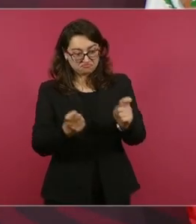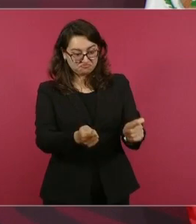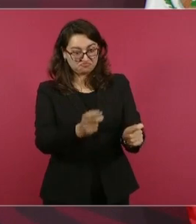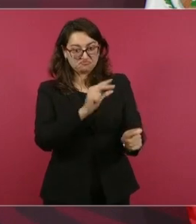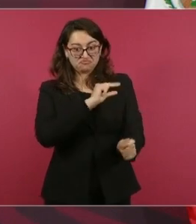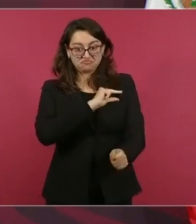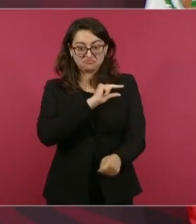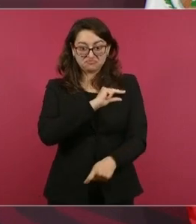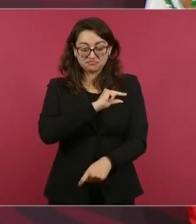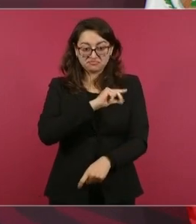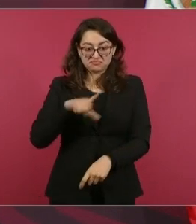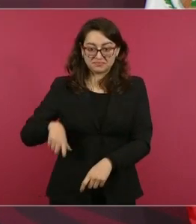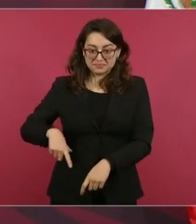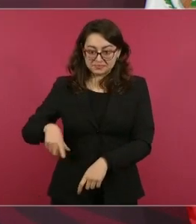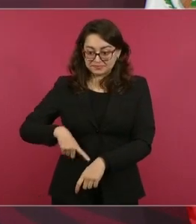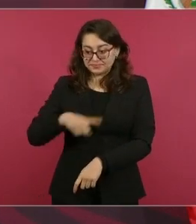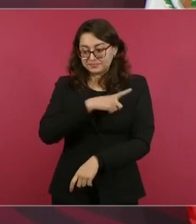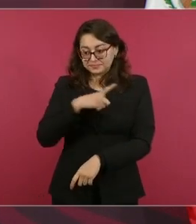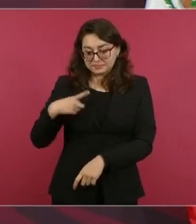Y se paga